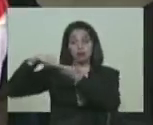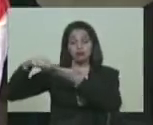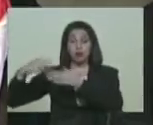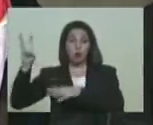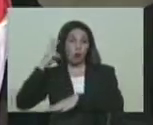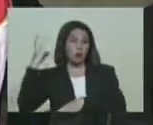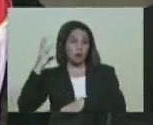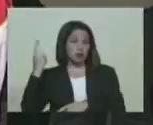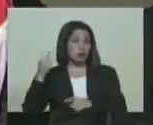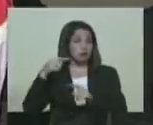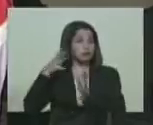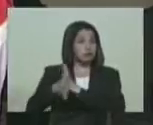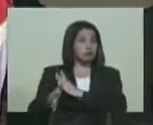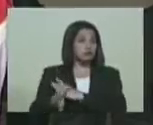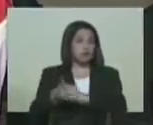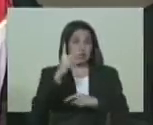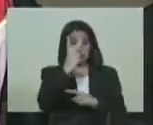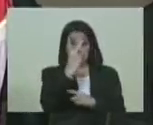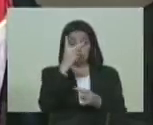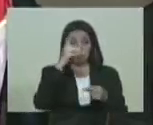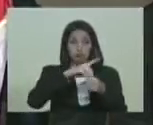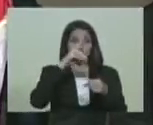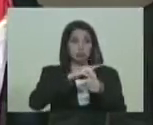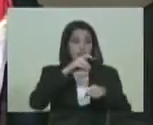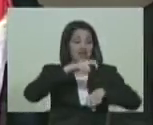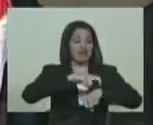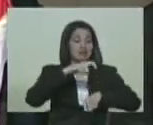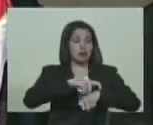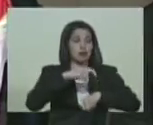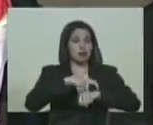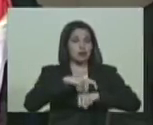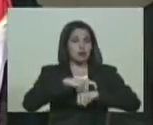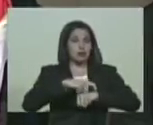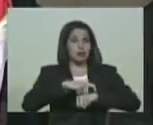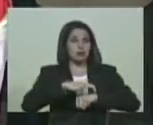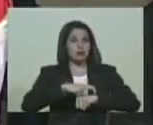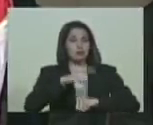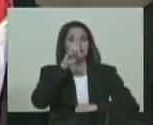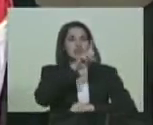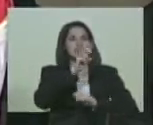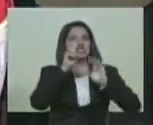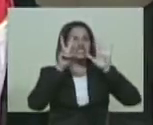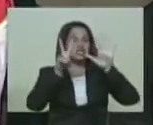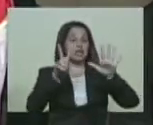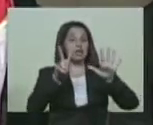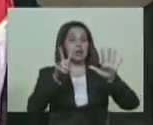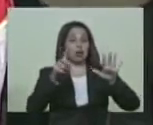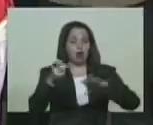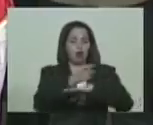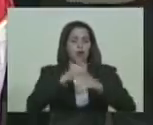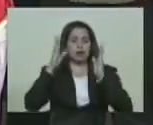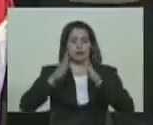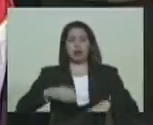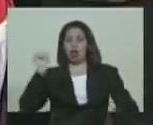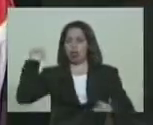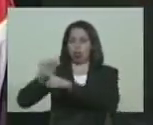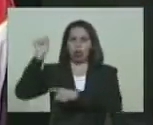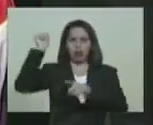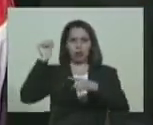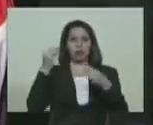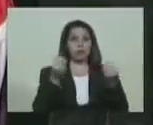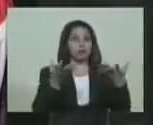Segundo dato, a esta hora llevamos 17 gobernaciones por el pecho.